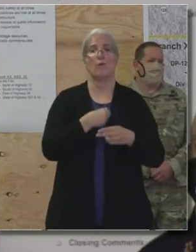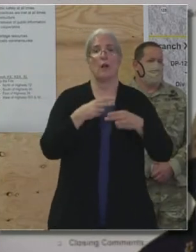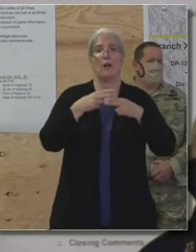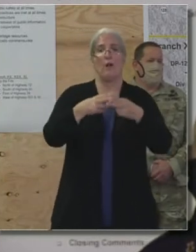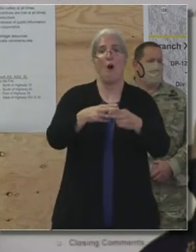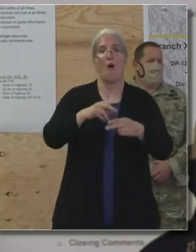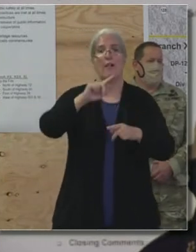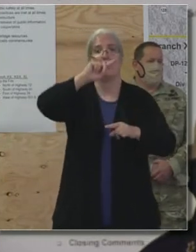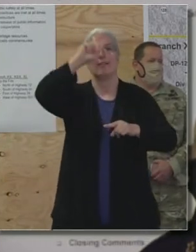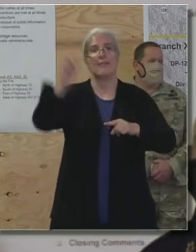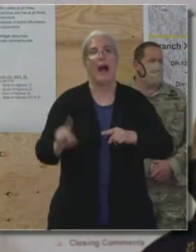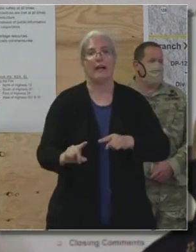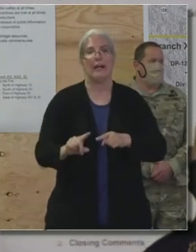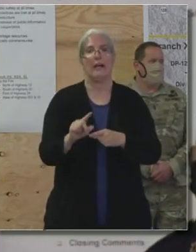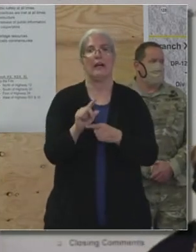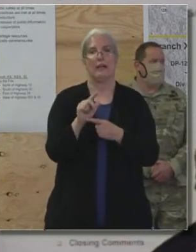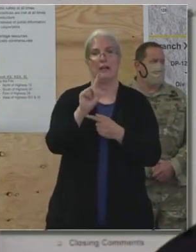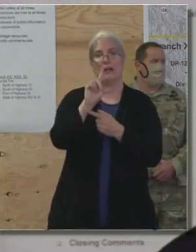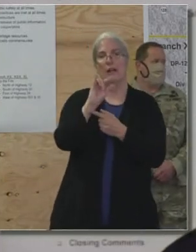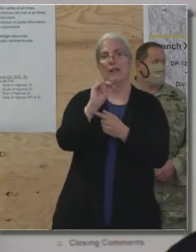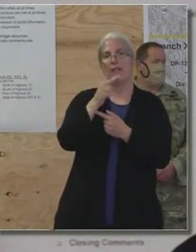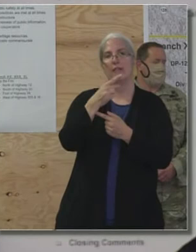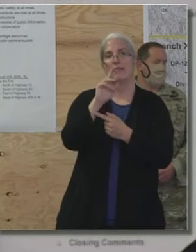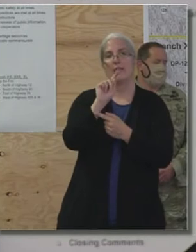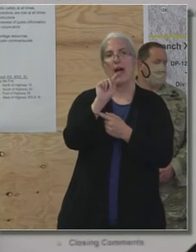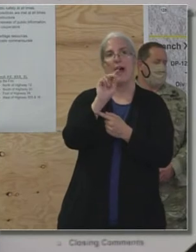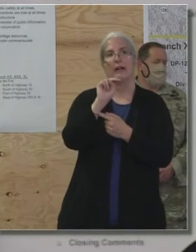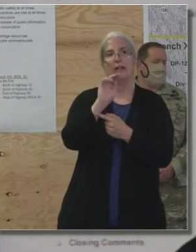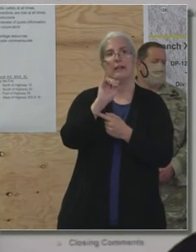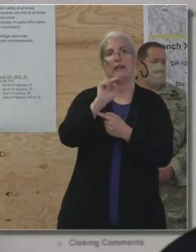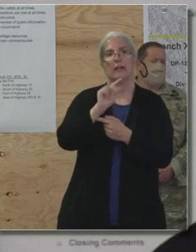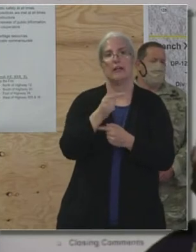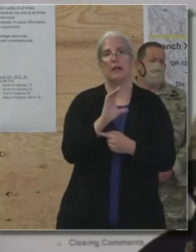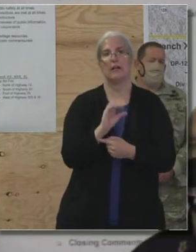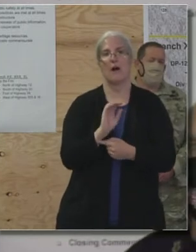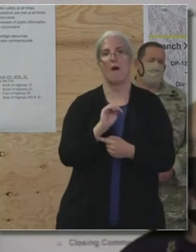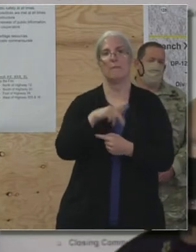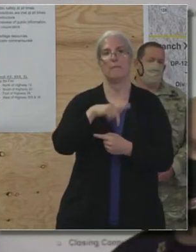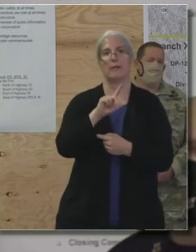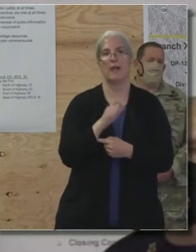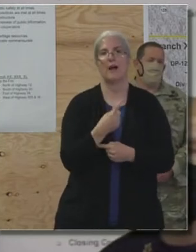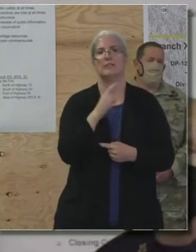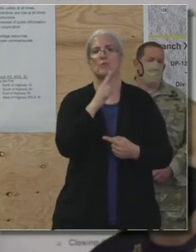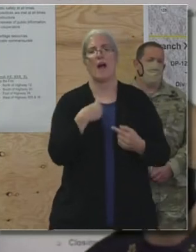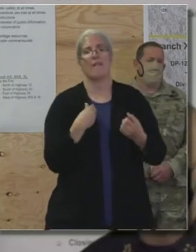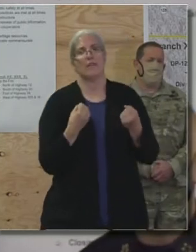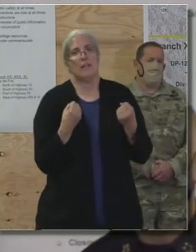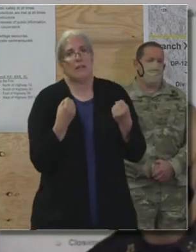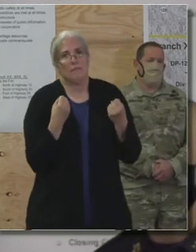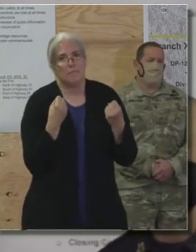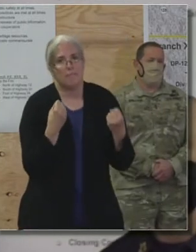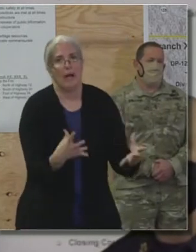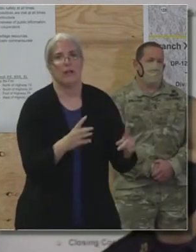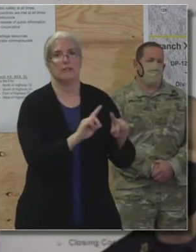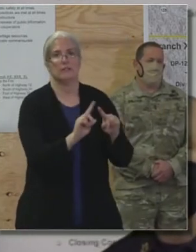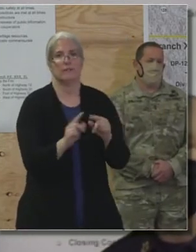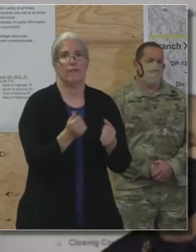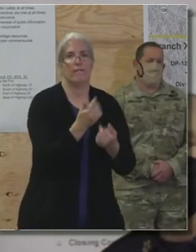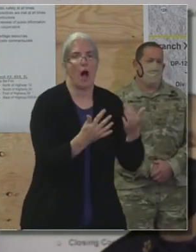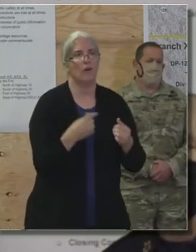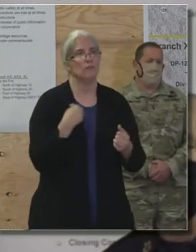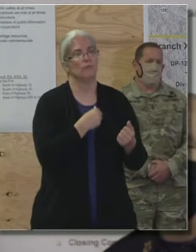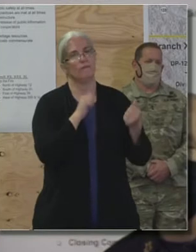complejo lightning así le llamamos es uno de muchos incendios complejos causados por incendios que estamos atacando en el